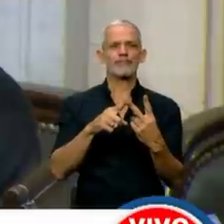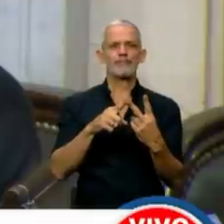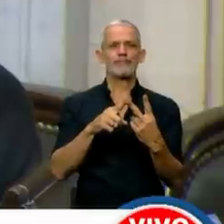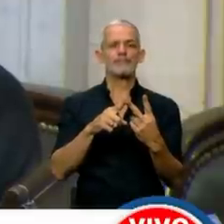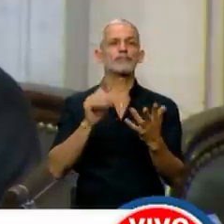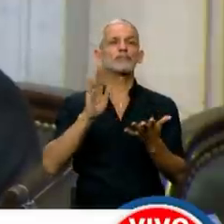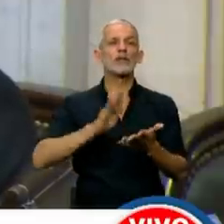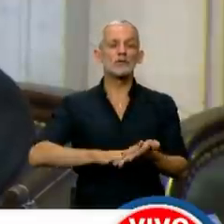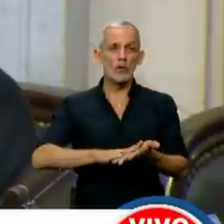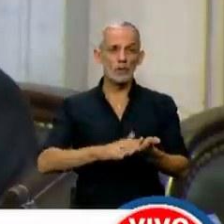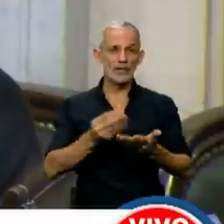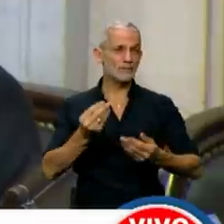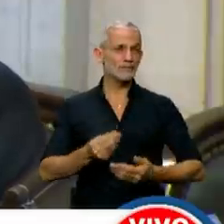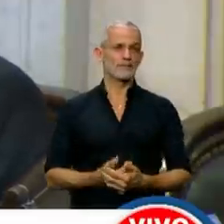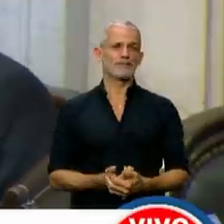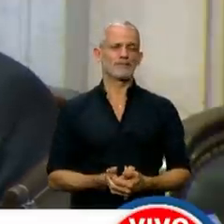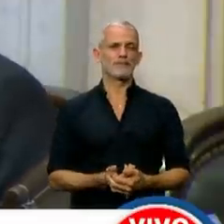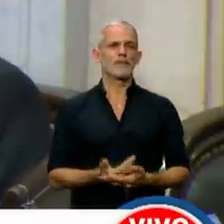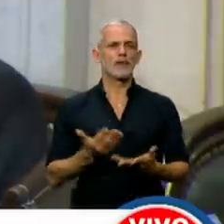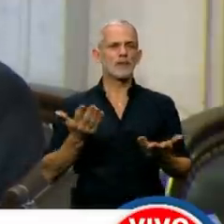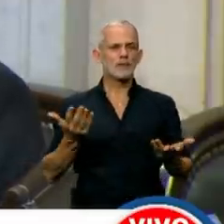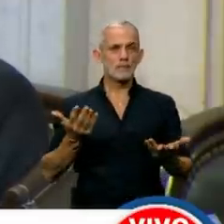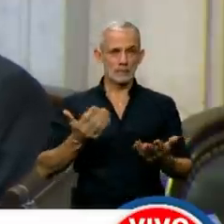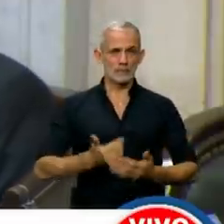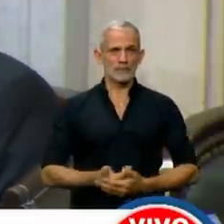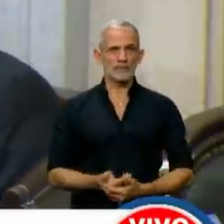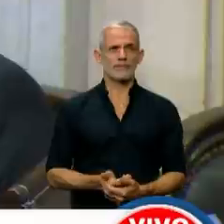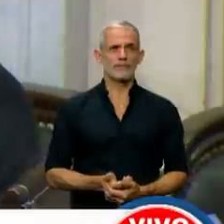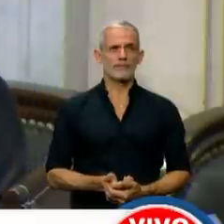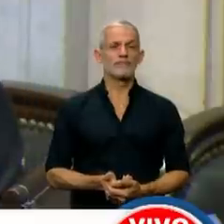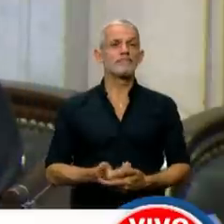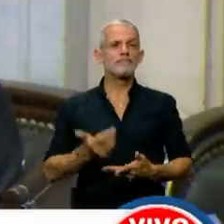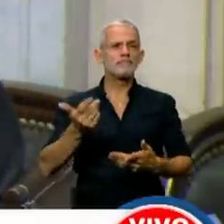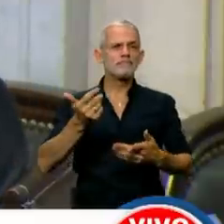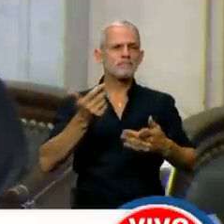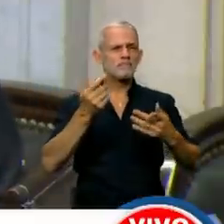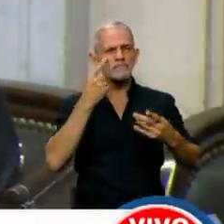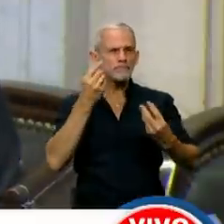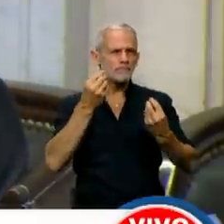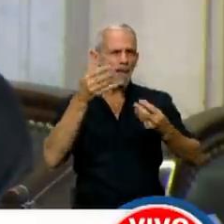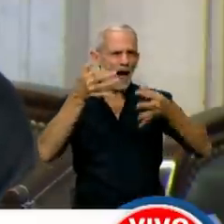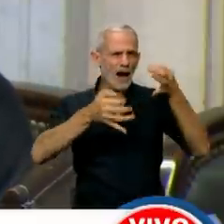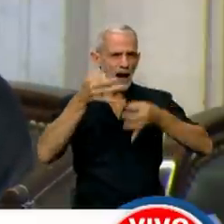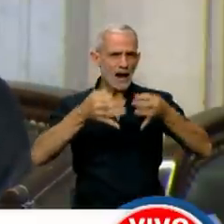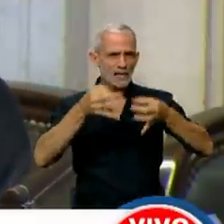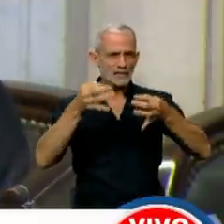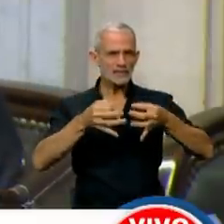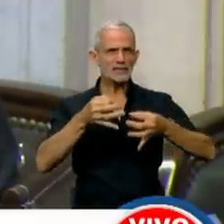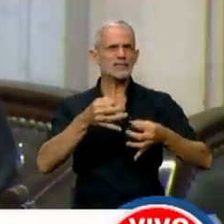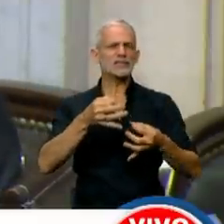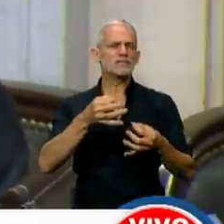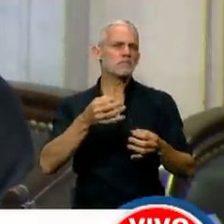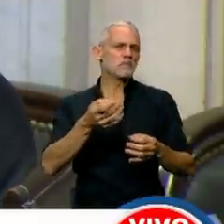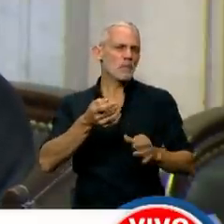refiere a que haciendo una revisión analítica y